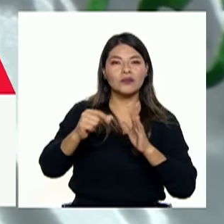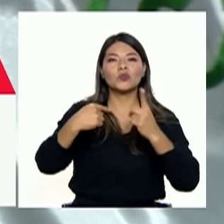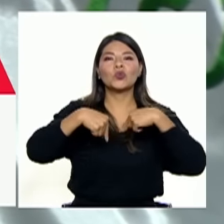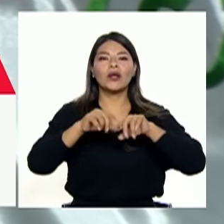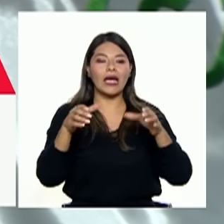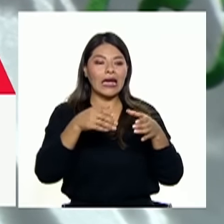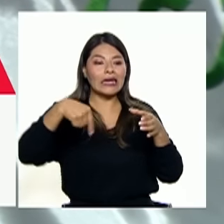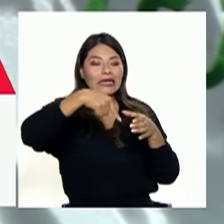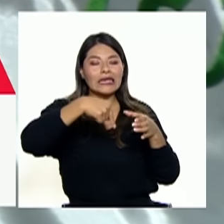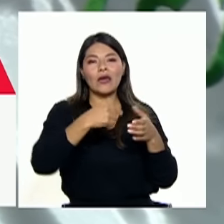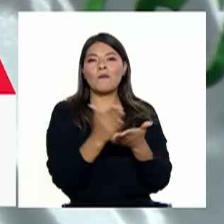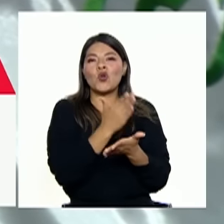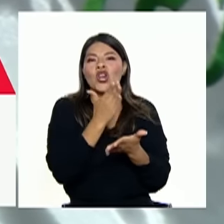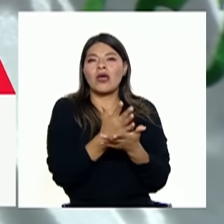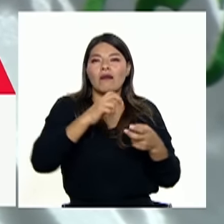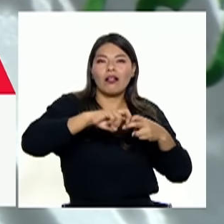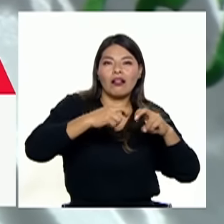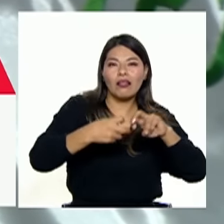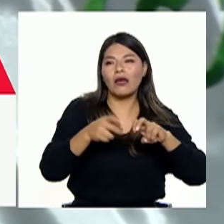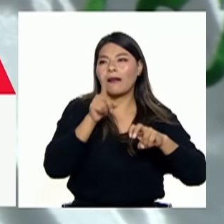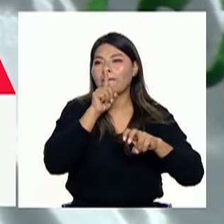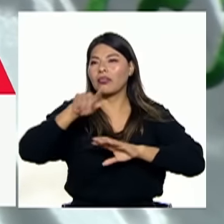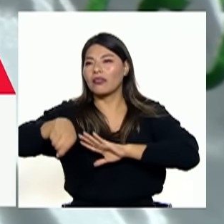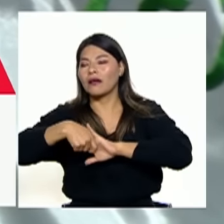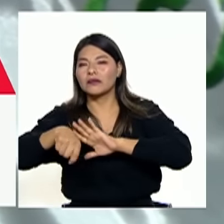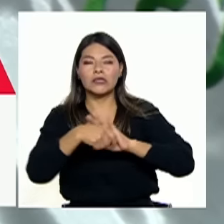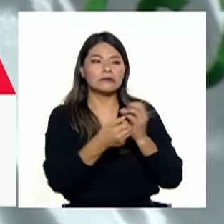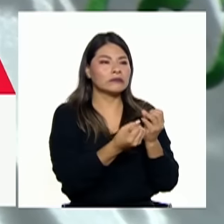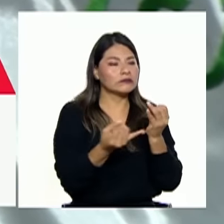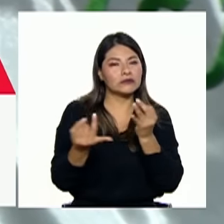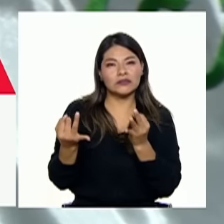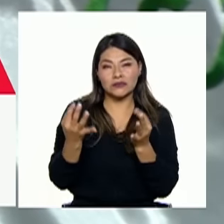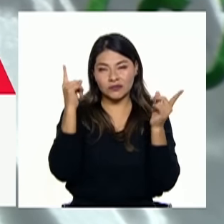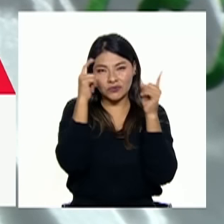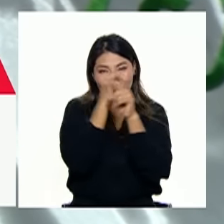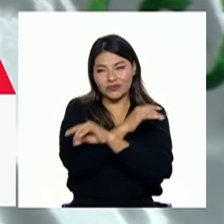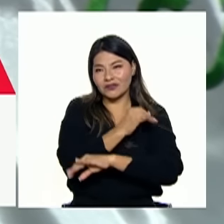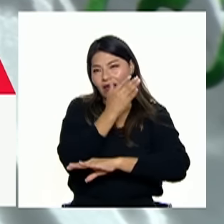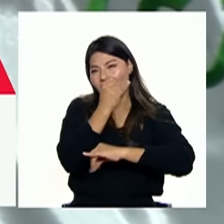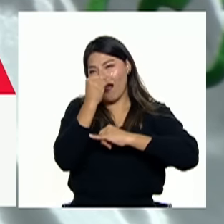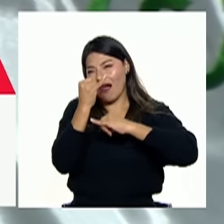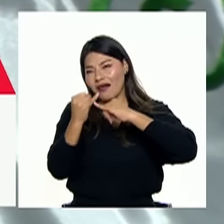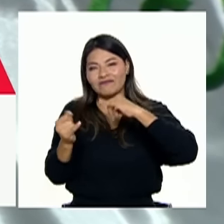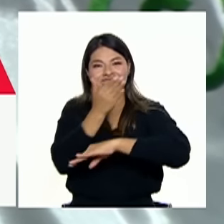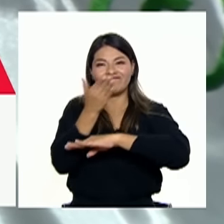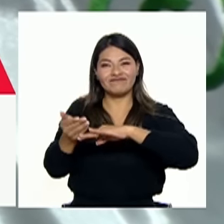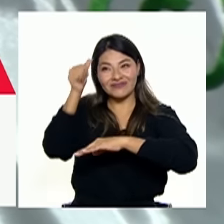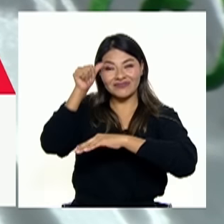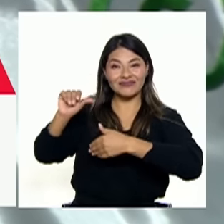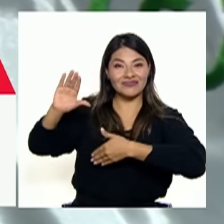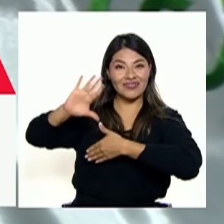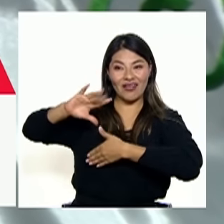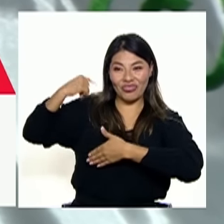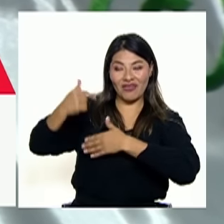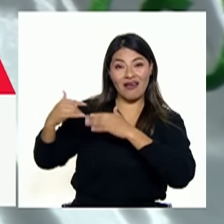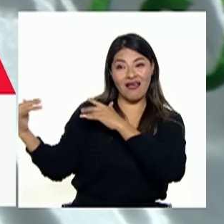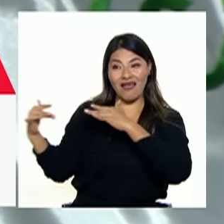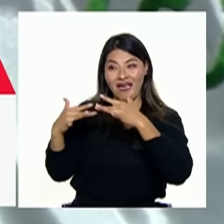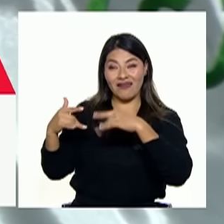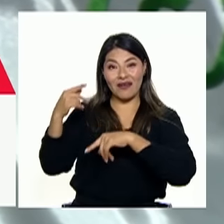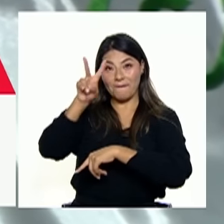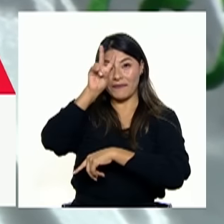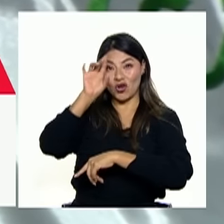internos y externos, caudillismos y corrupción, llegando a su punto culminante con la derrota en la Guerra del Pacífico. Y es a partir de